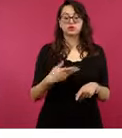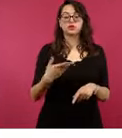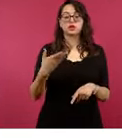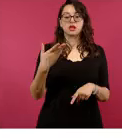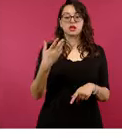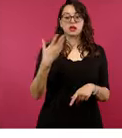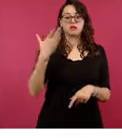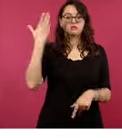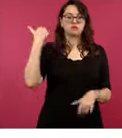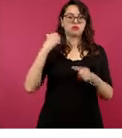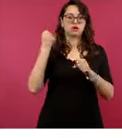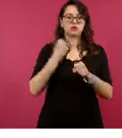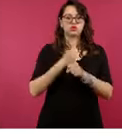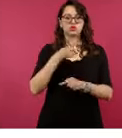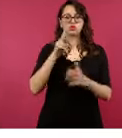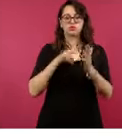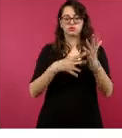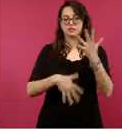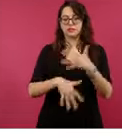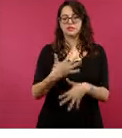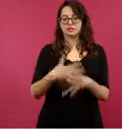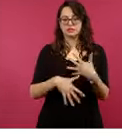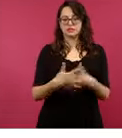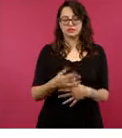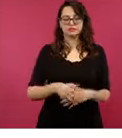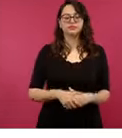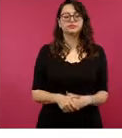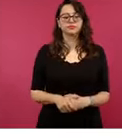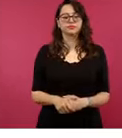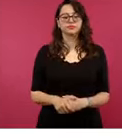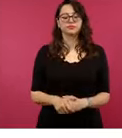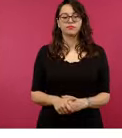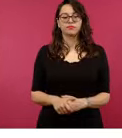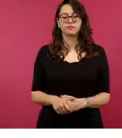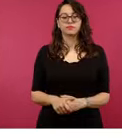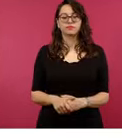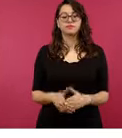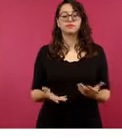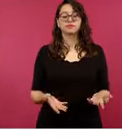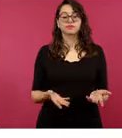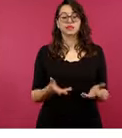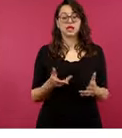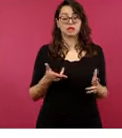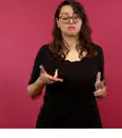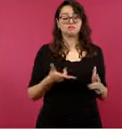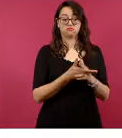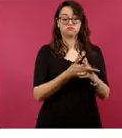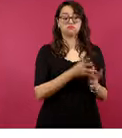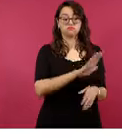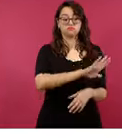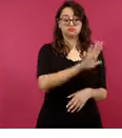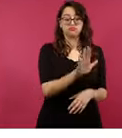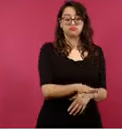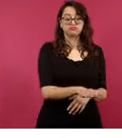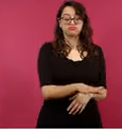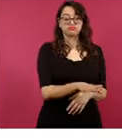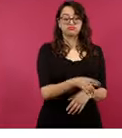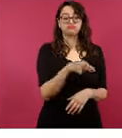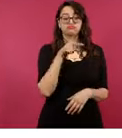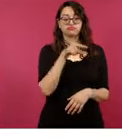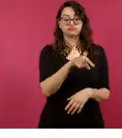1 de marzo del 2015, en la Alcaldía Venustiano Carranza. En el caso del homicidio, las víctimas se encontraban al exterior